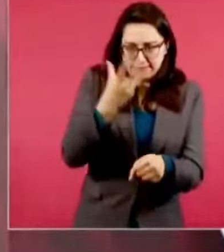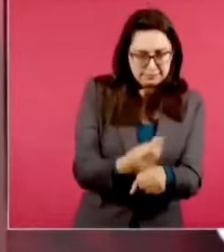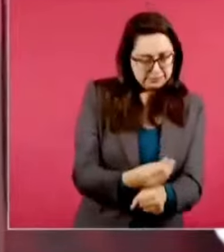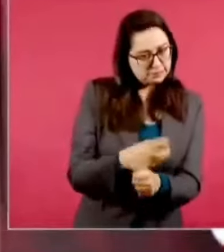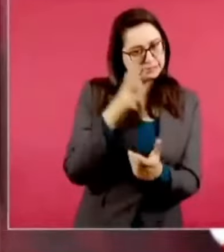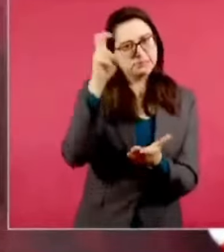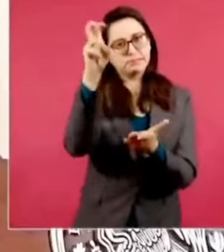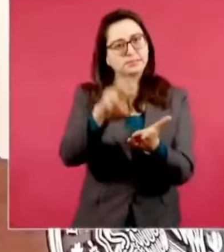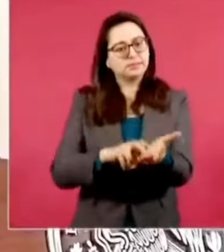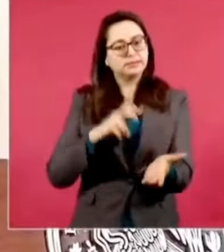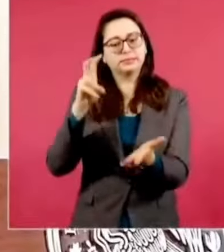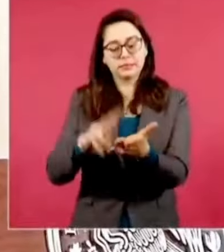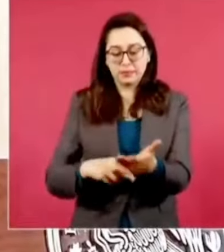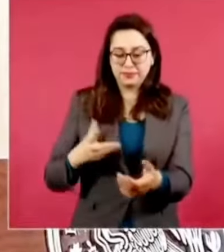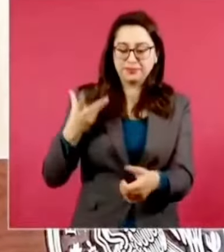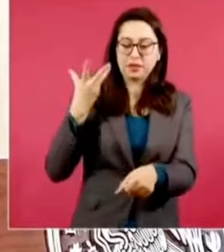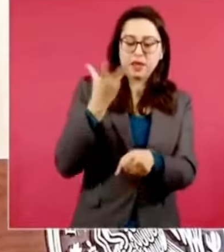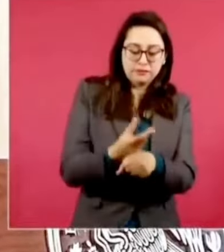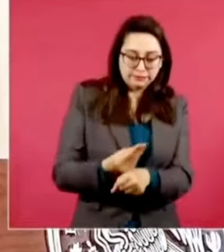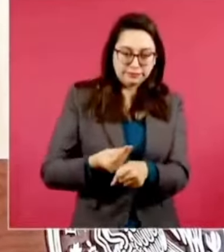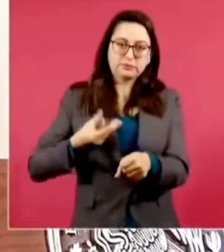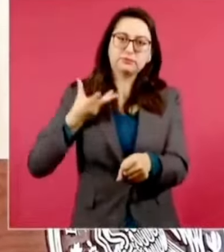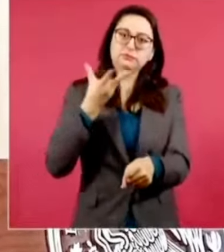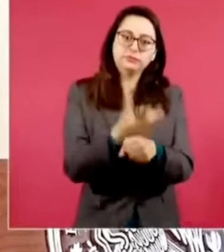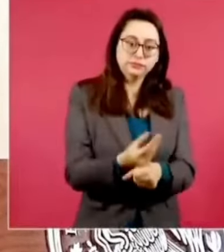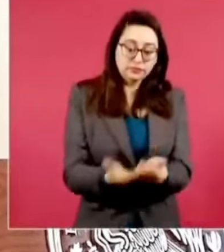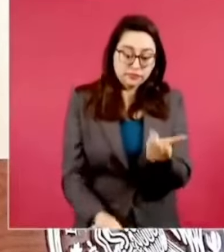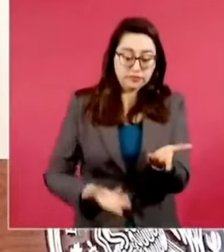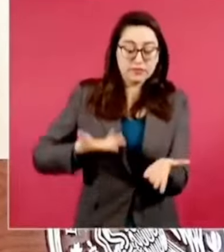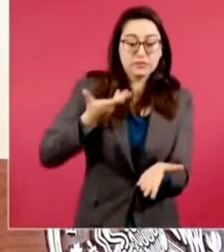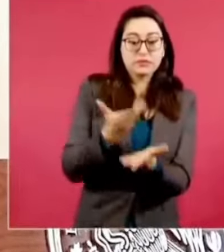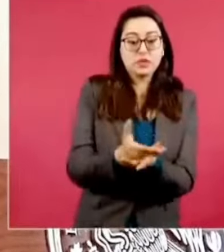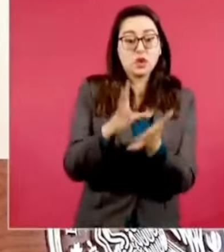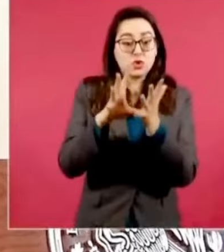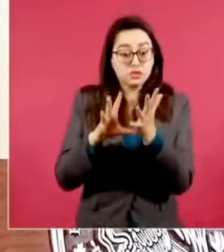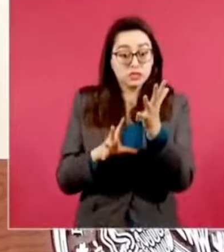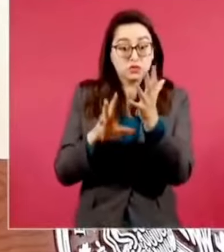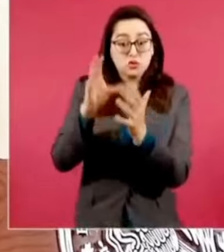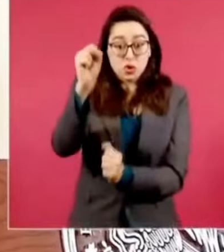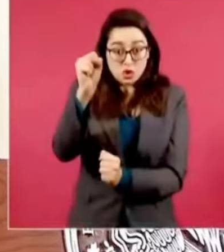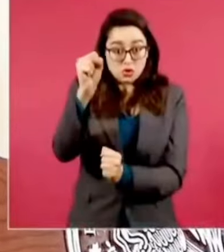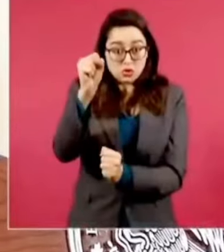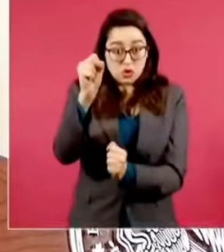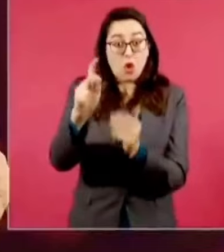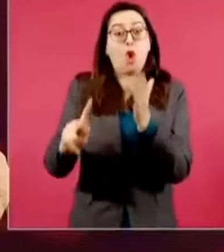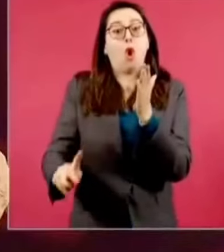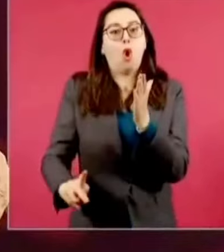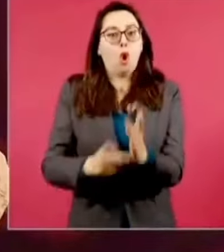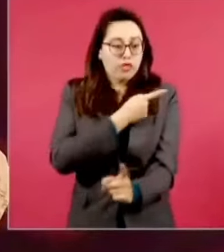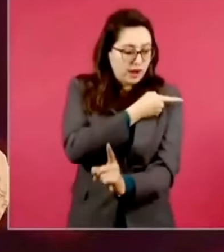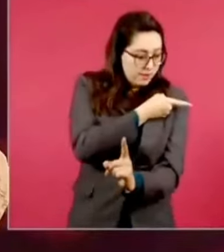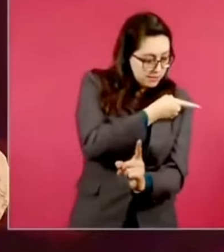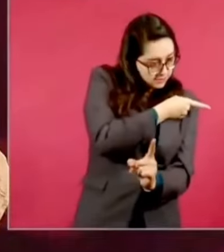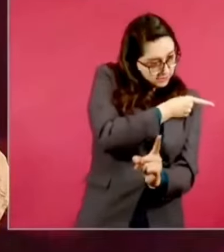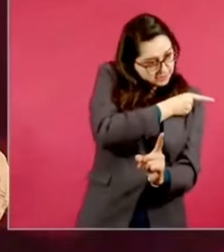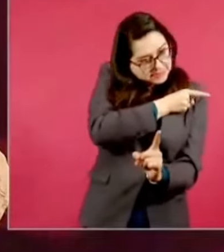y algo que es esencial, el carácter público a la Constitución.